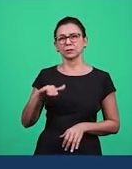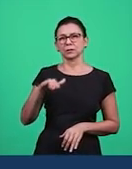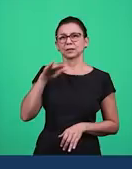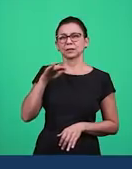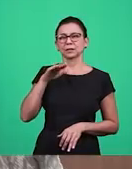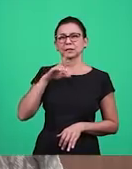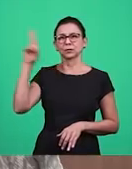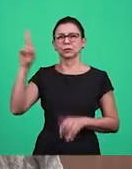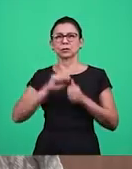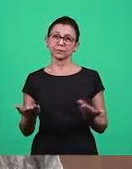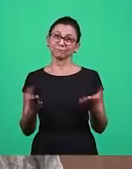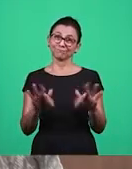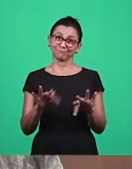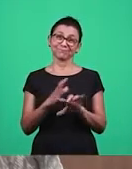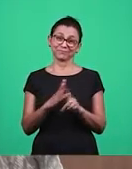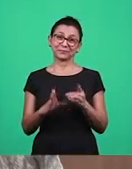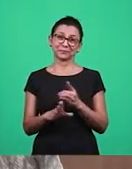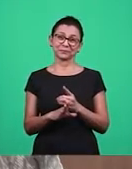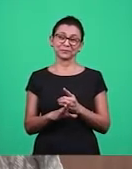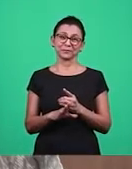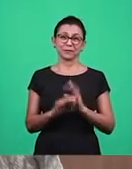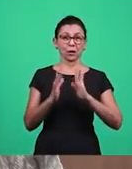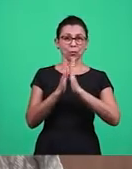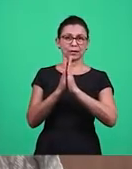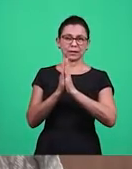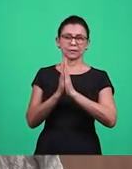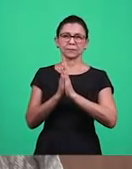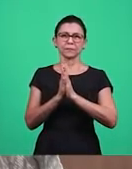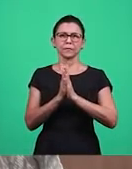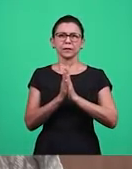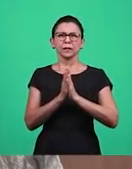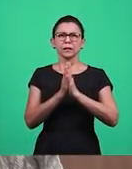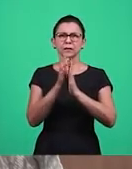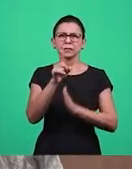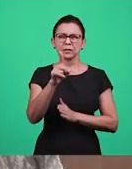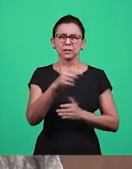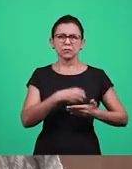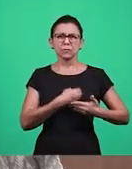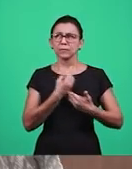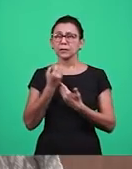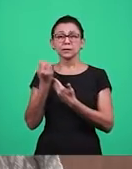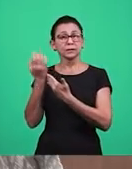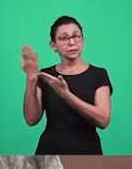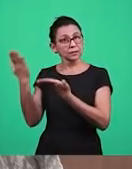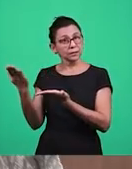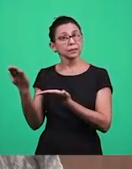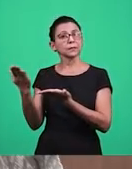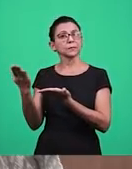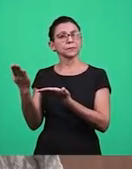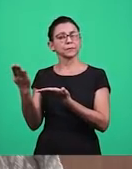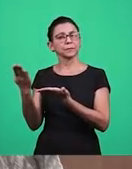19. Bien, llegamos al final de este culto. Nosotros vamos a orar. Usted coloque su vida delante del